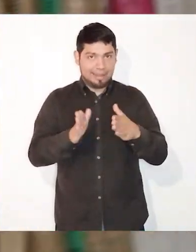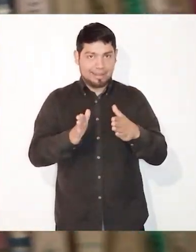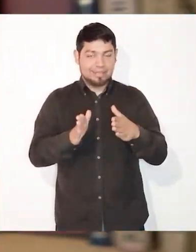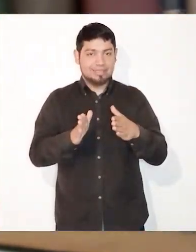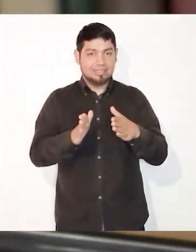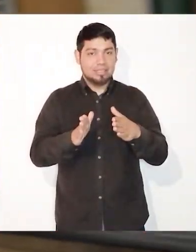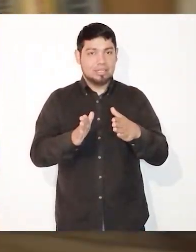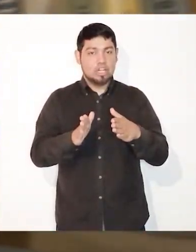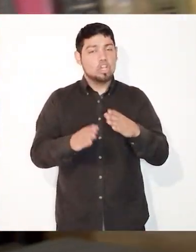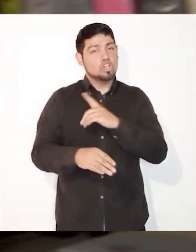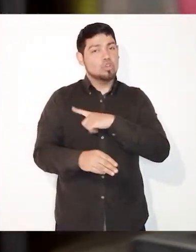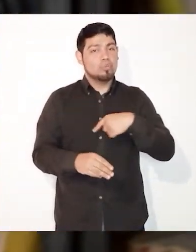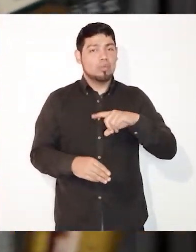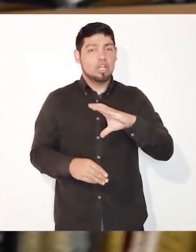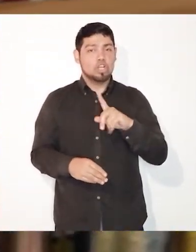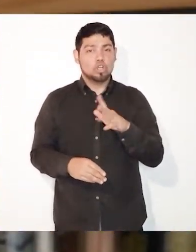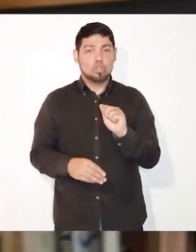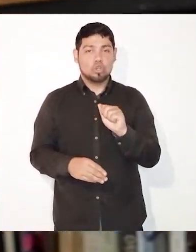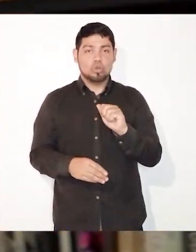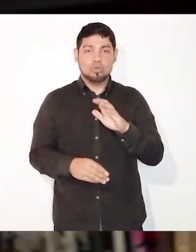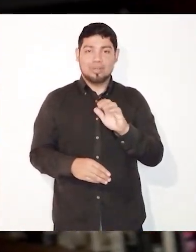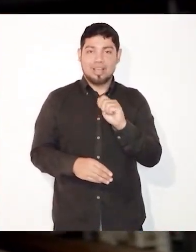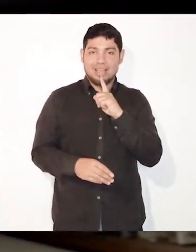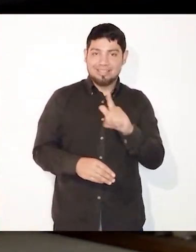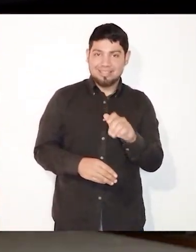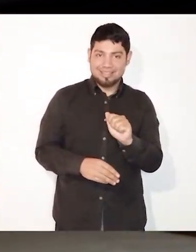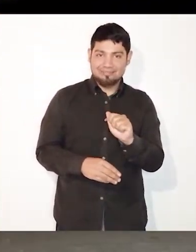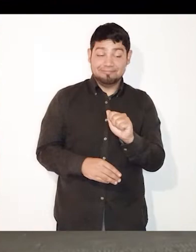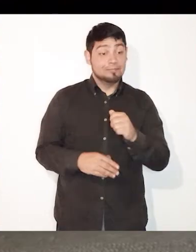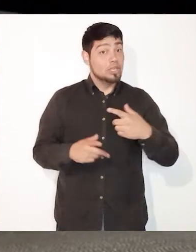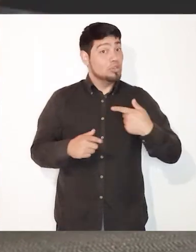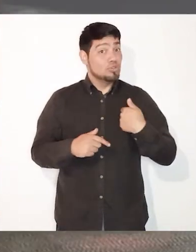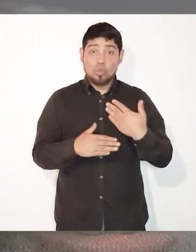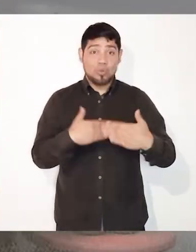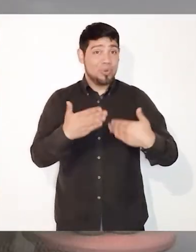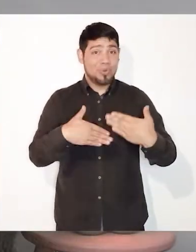barrio, que es el barrio croata. Y continúo en el barrio y continúo